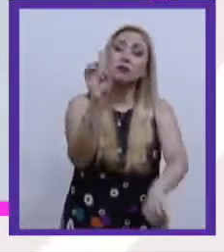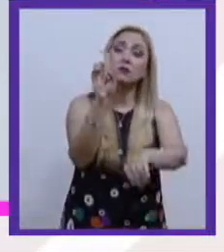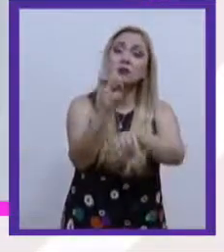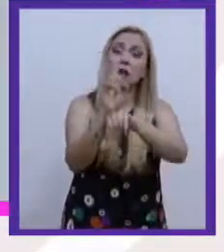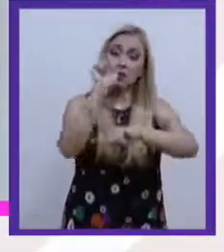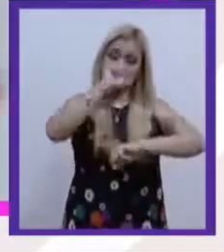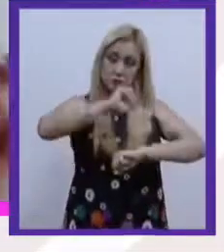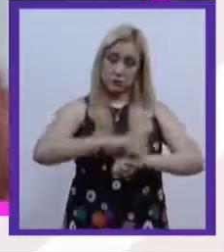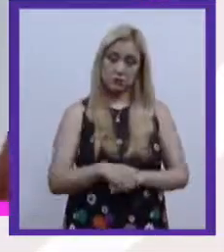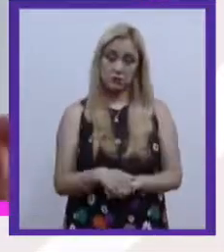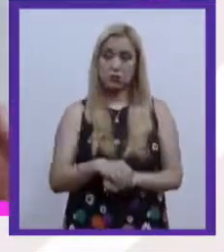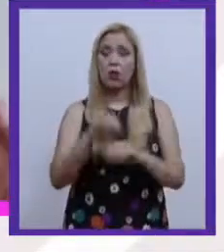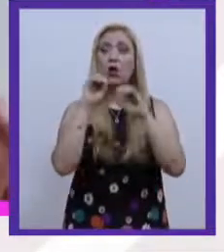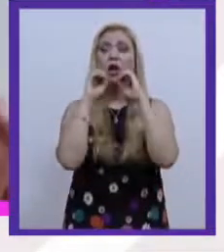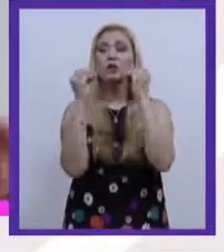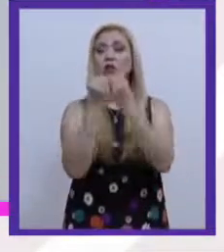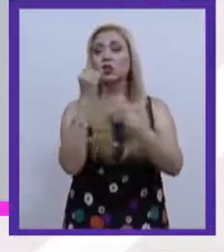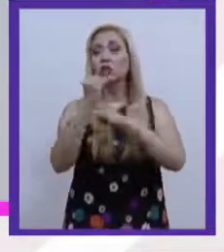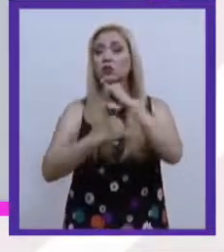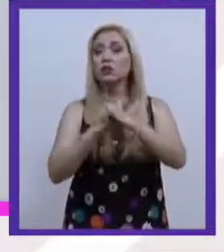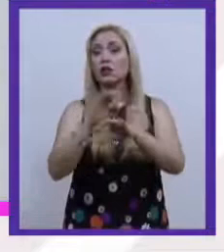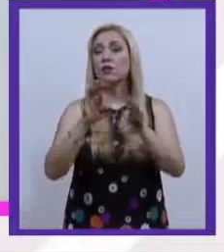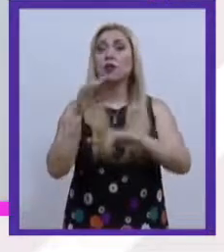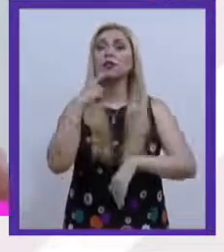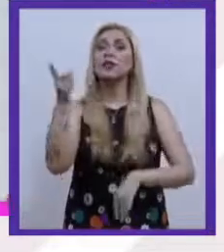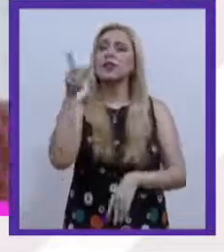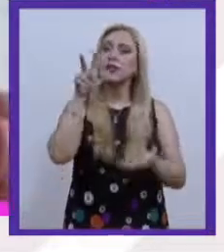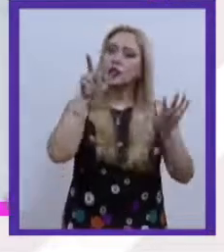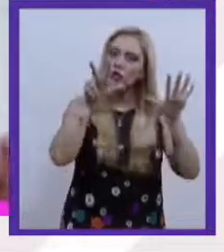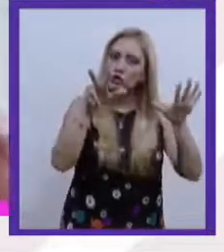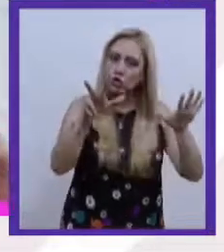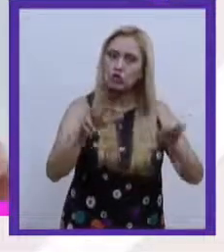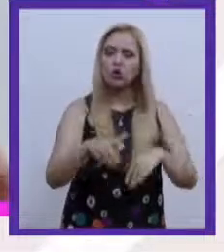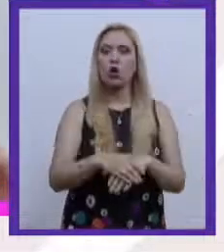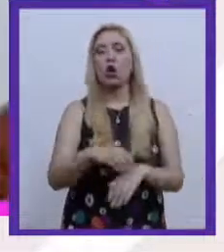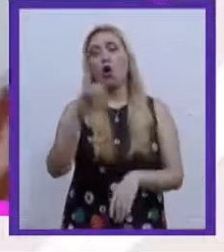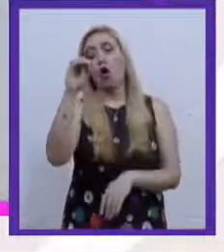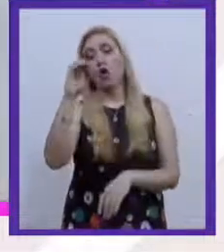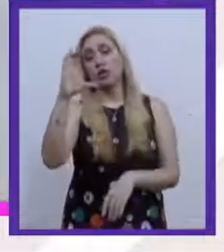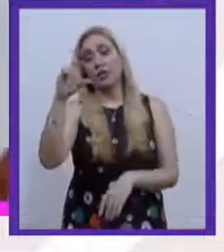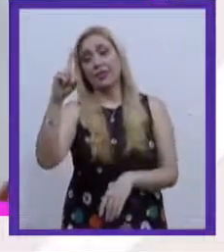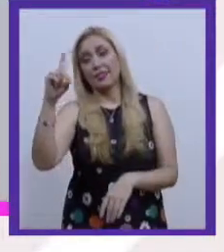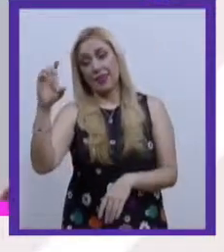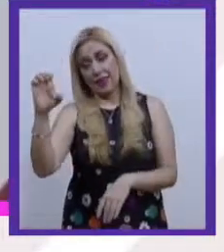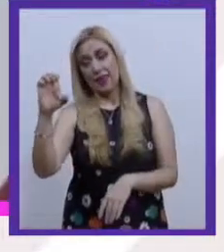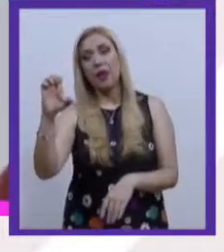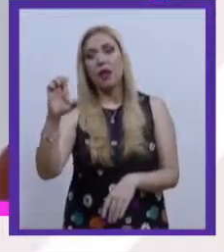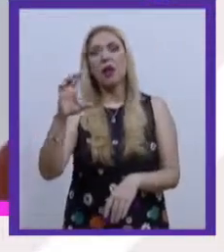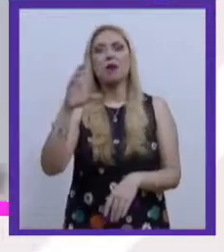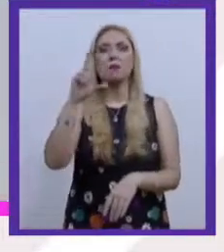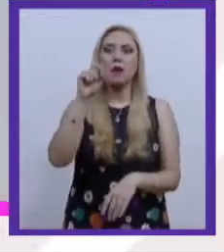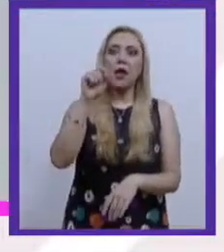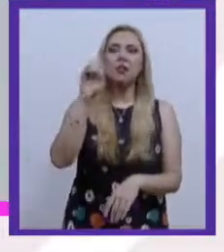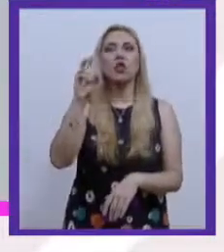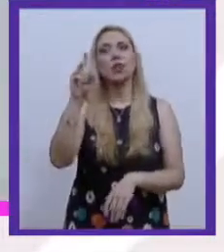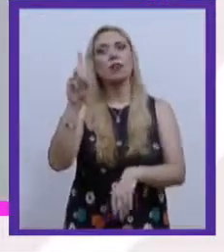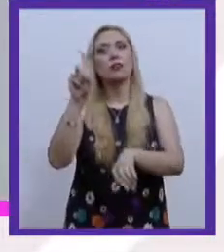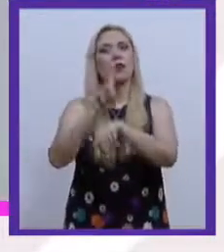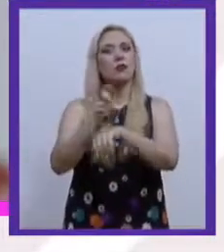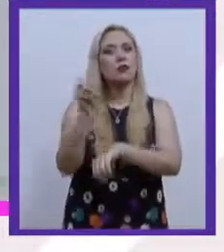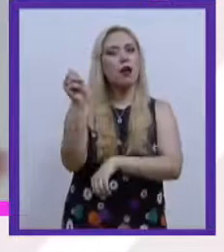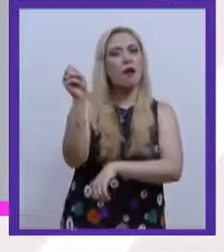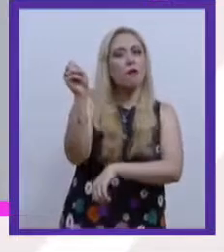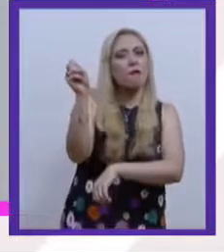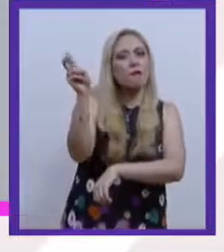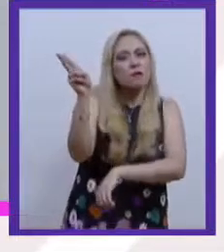la OIT recomienda 18, ¿no? Y los de la OCDE, la mayoría tiene 20, algunos tienen hasta 30, ¿no? Entonces, tiene